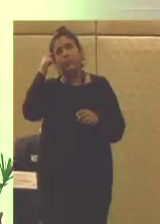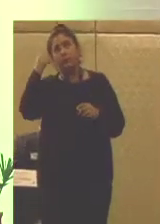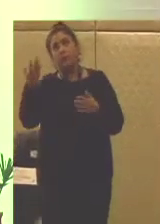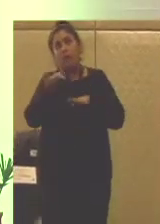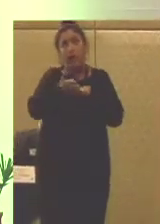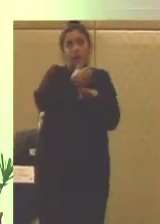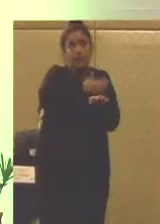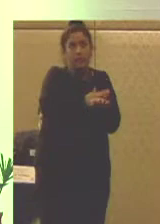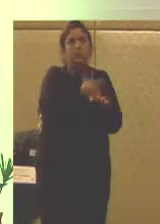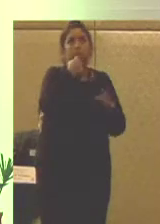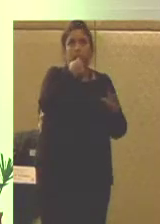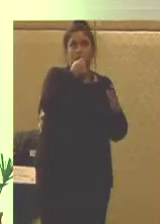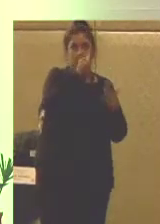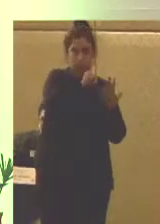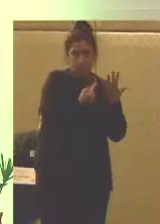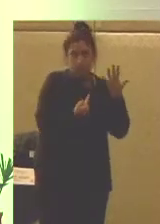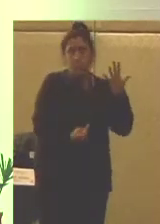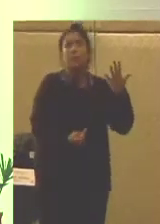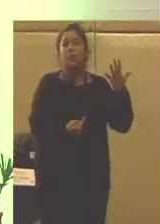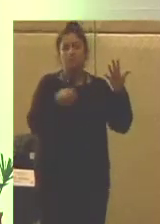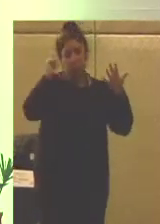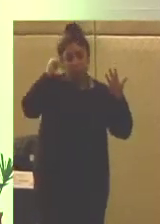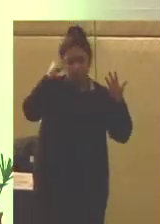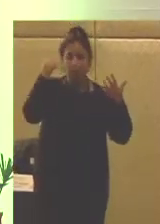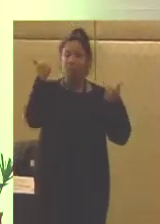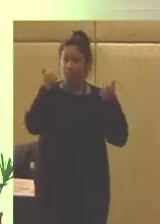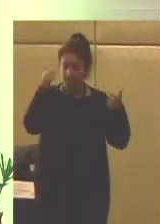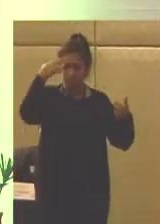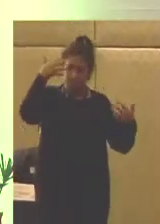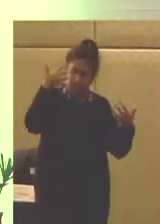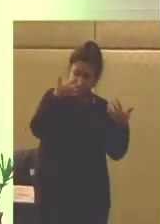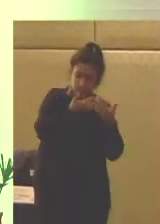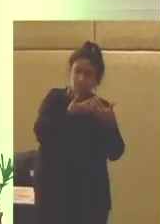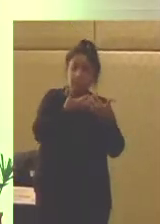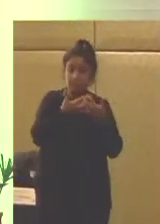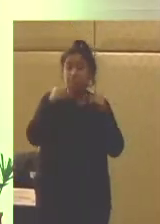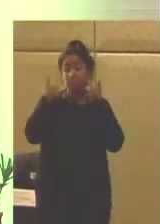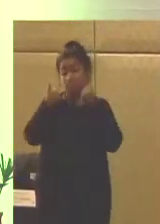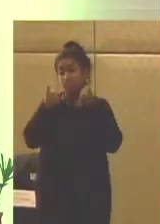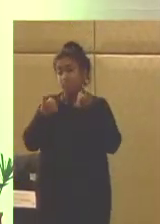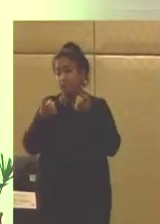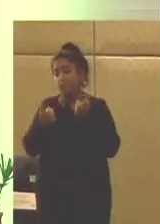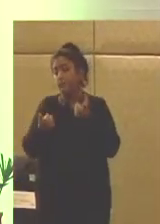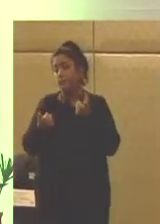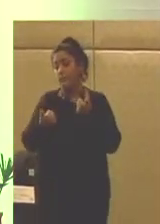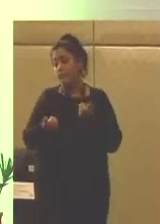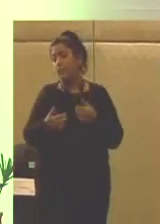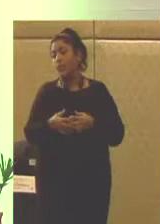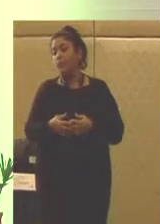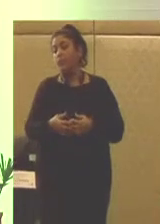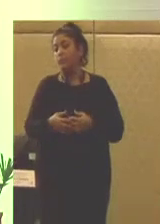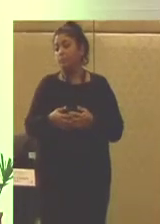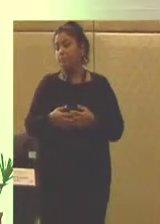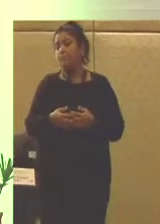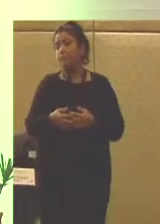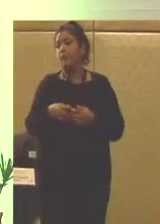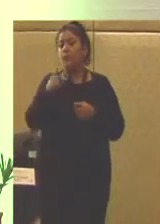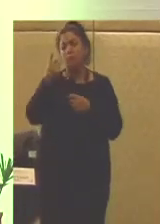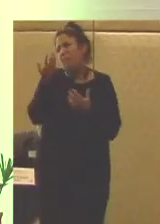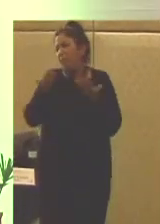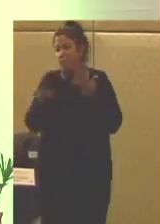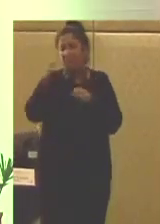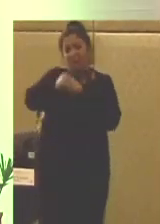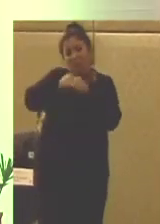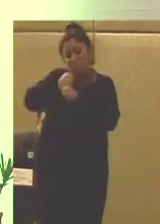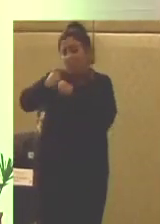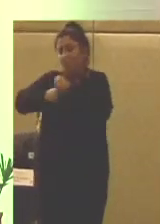que permitan un manejo libre durante la vida, en el tiempo, sin necesidad de tener que hacer cortes anuales, y con ello, además de poder